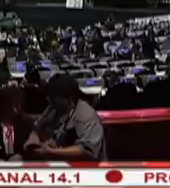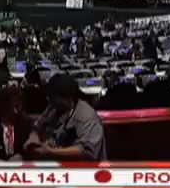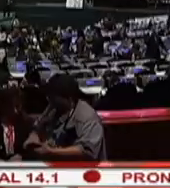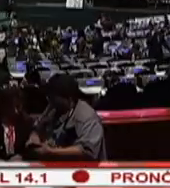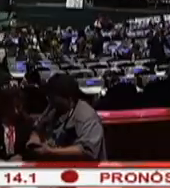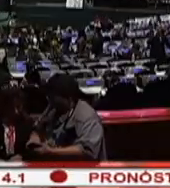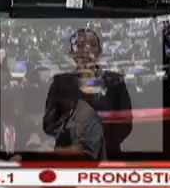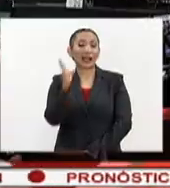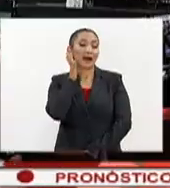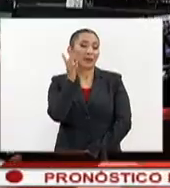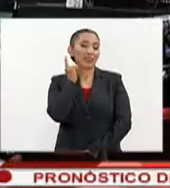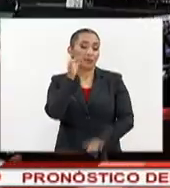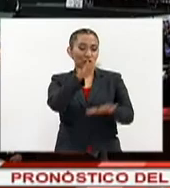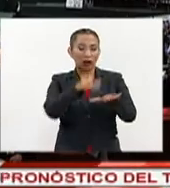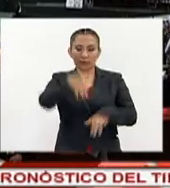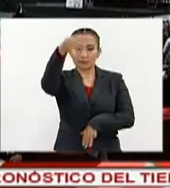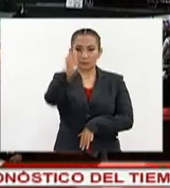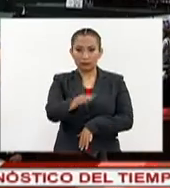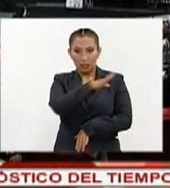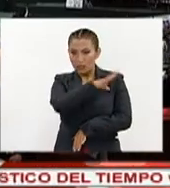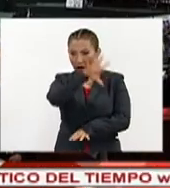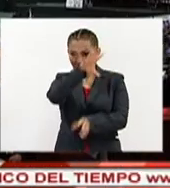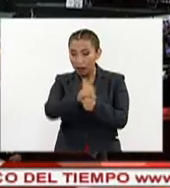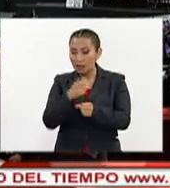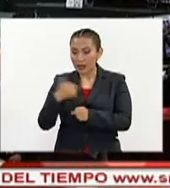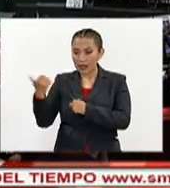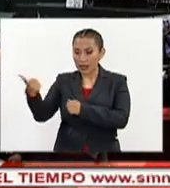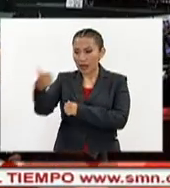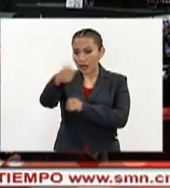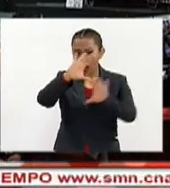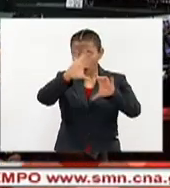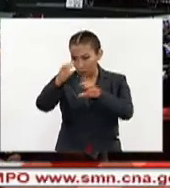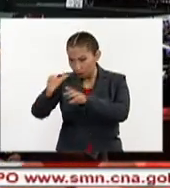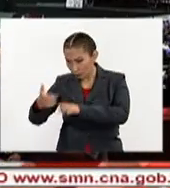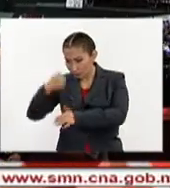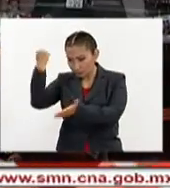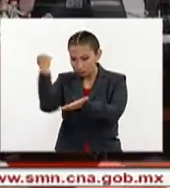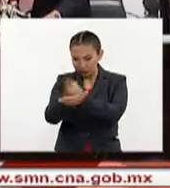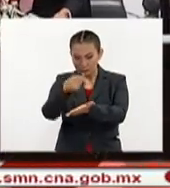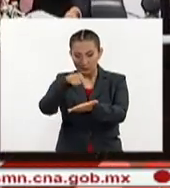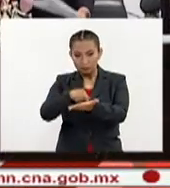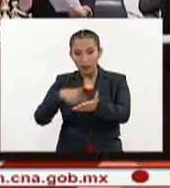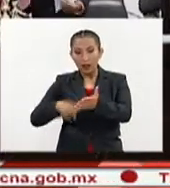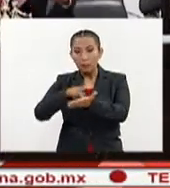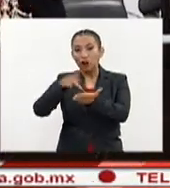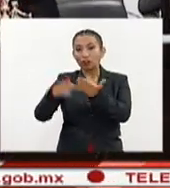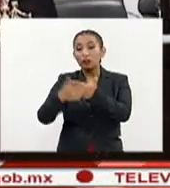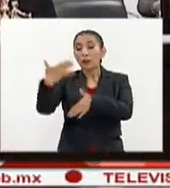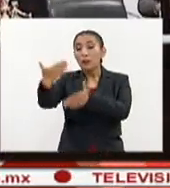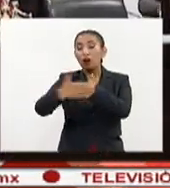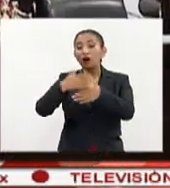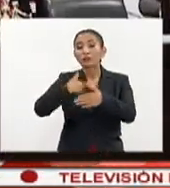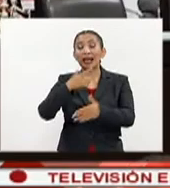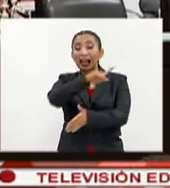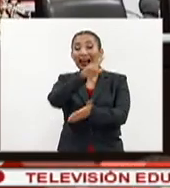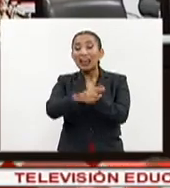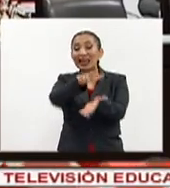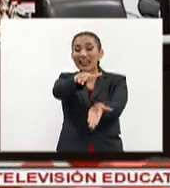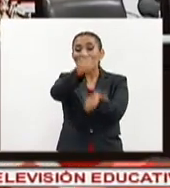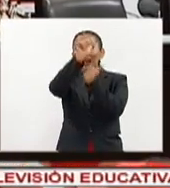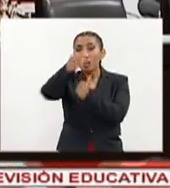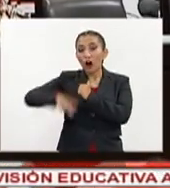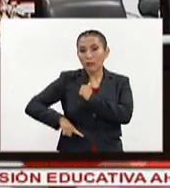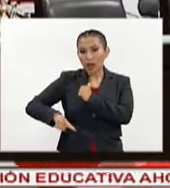El Pleno de la Cámara de Diputados aprobó en lo general y en lo particular el dictamen con proyecto de decreto por el que se expide la Ley de Ingresos de